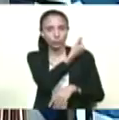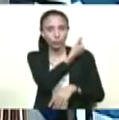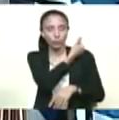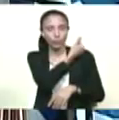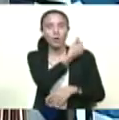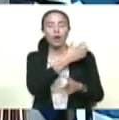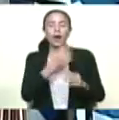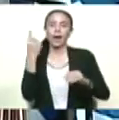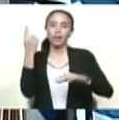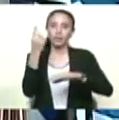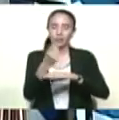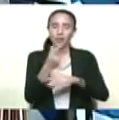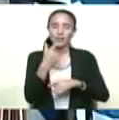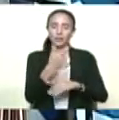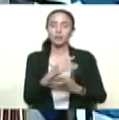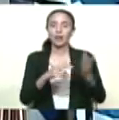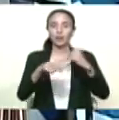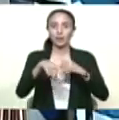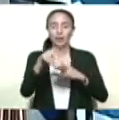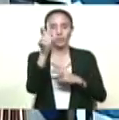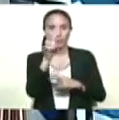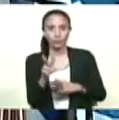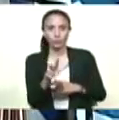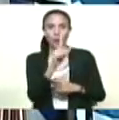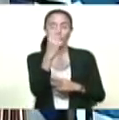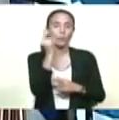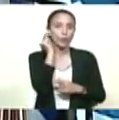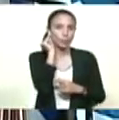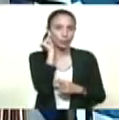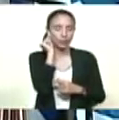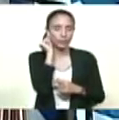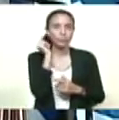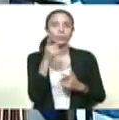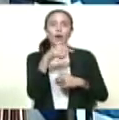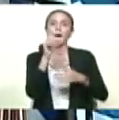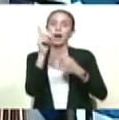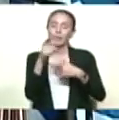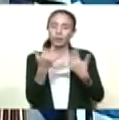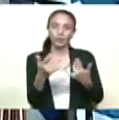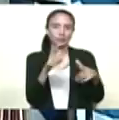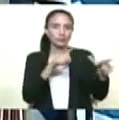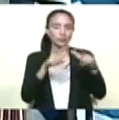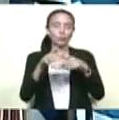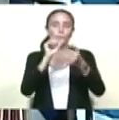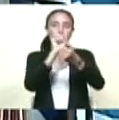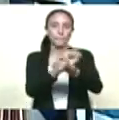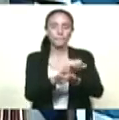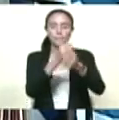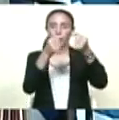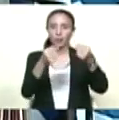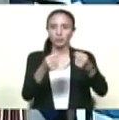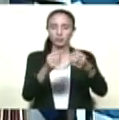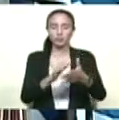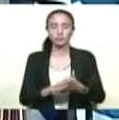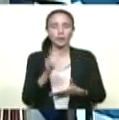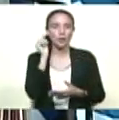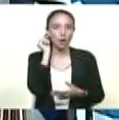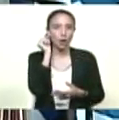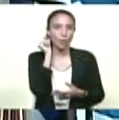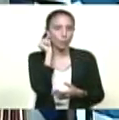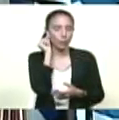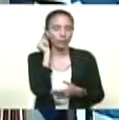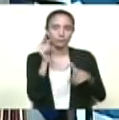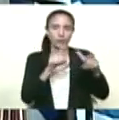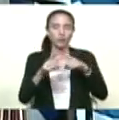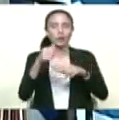designada en venezuela y hemos librado las órdenes de aprensión contra bernard mommer de